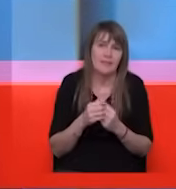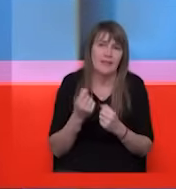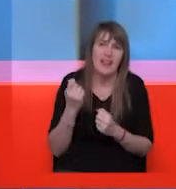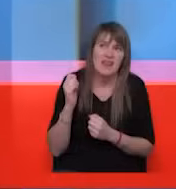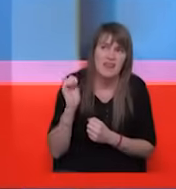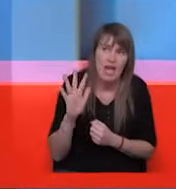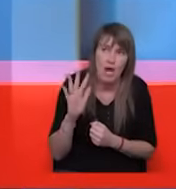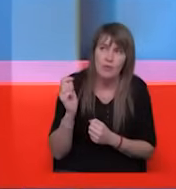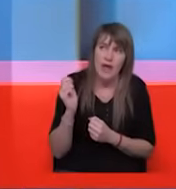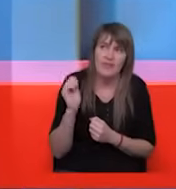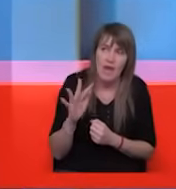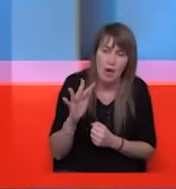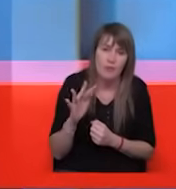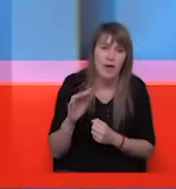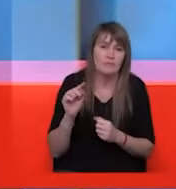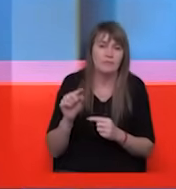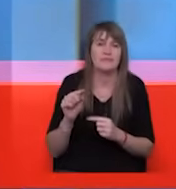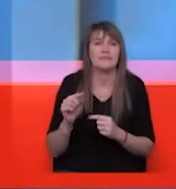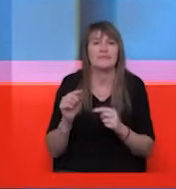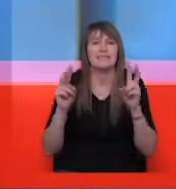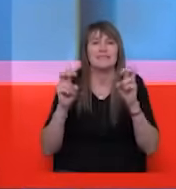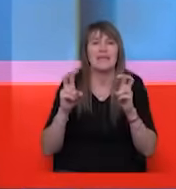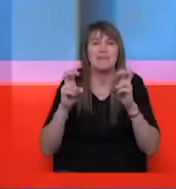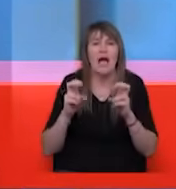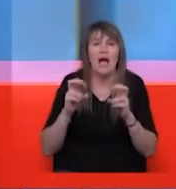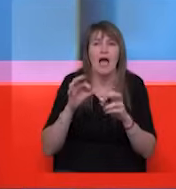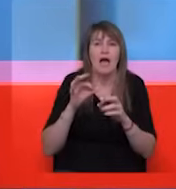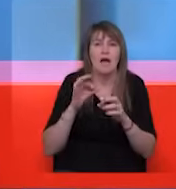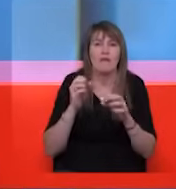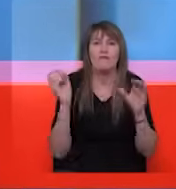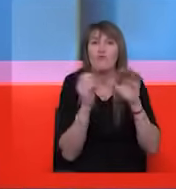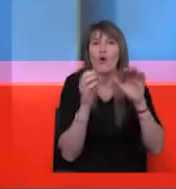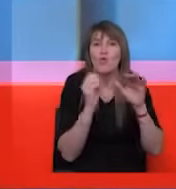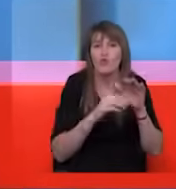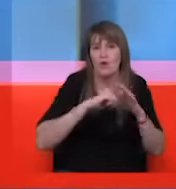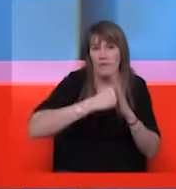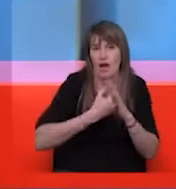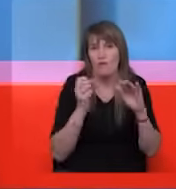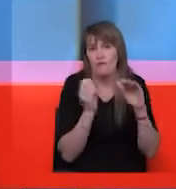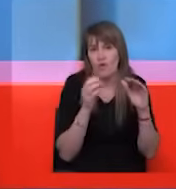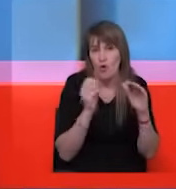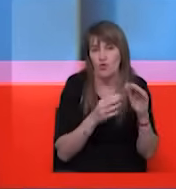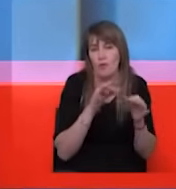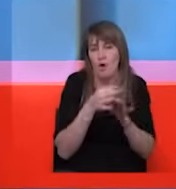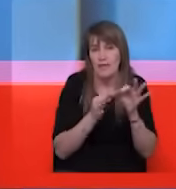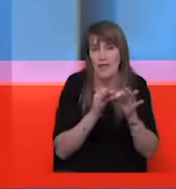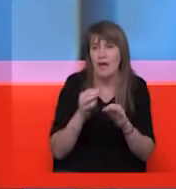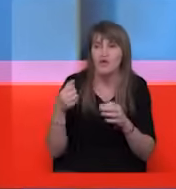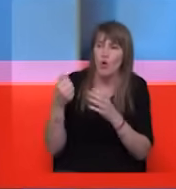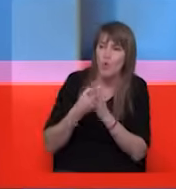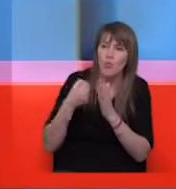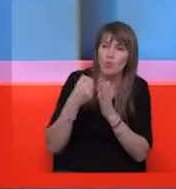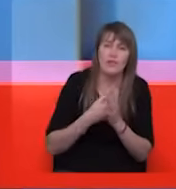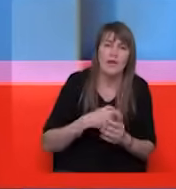endeudarse, ¿no? Empiezan las primeras cartas de intención con el Fondo Monetario, la reforma de Assini, empiezan las luchas sociales, los gremios. Fíjate que